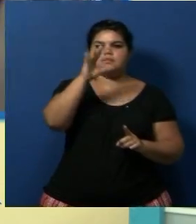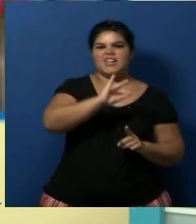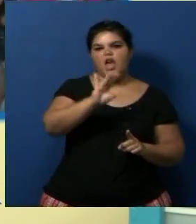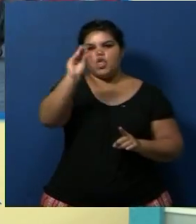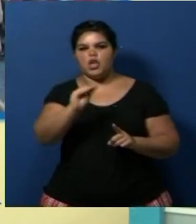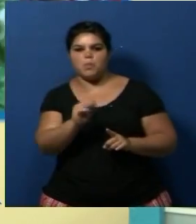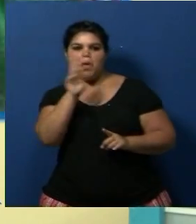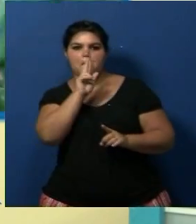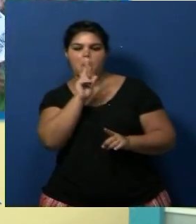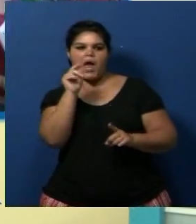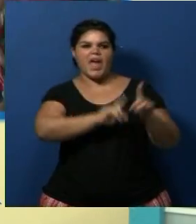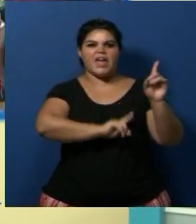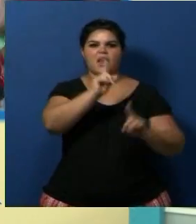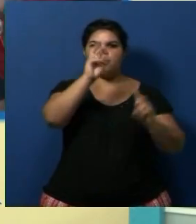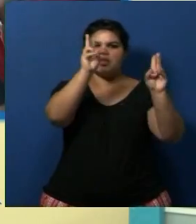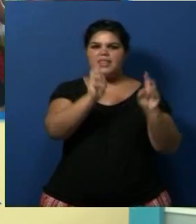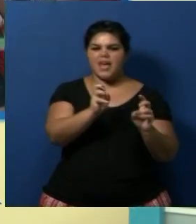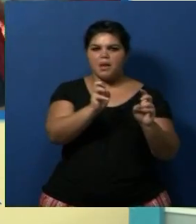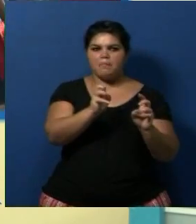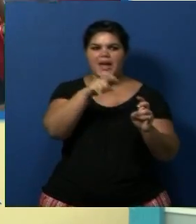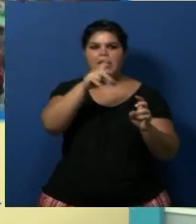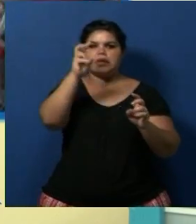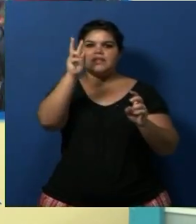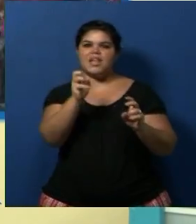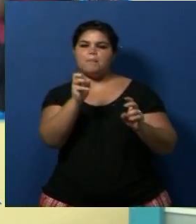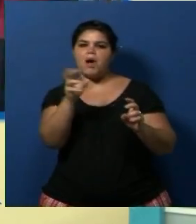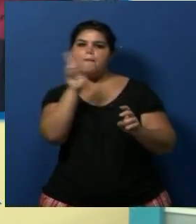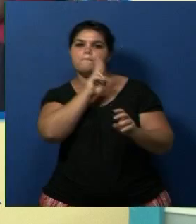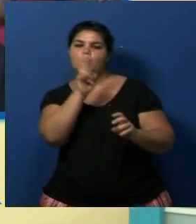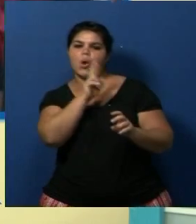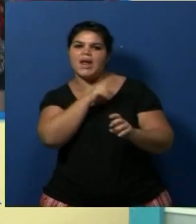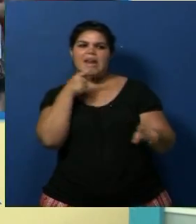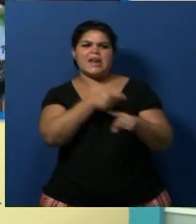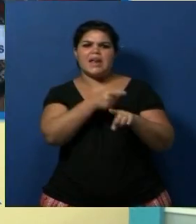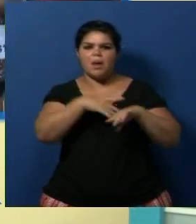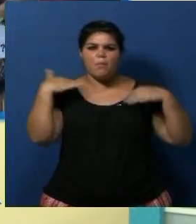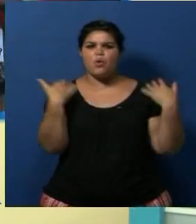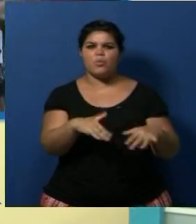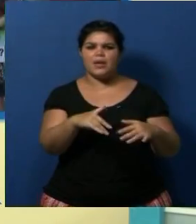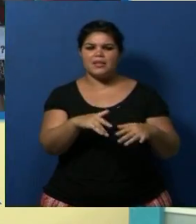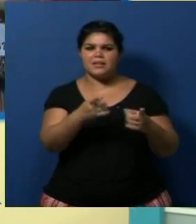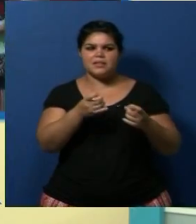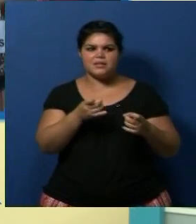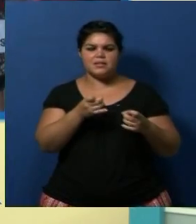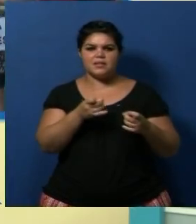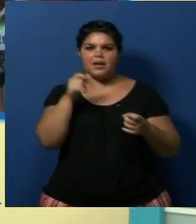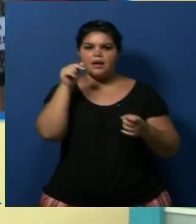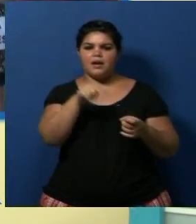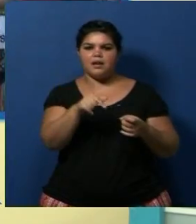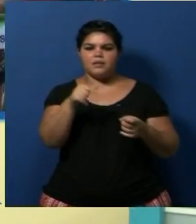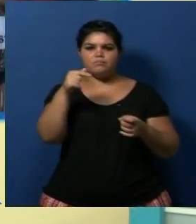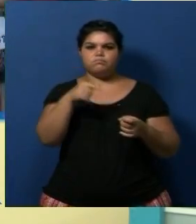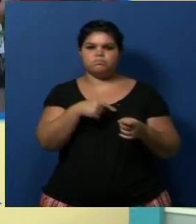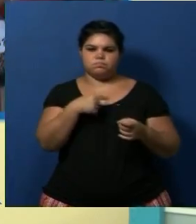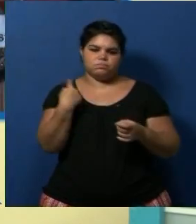algunos temas que tienen que ver con la agenda de las mujeres, con los reclamos urgentes, y seguramente nos vamos a